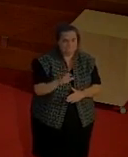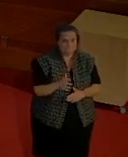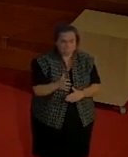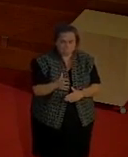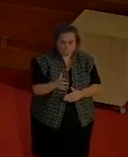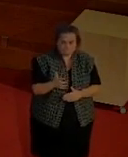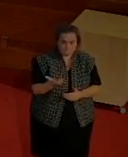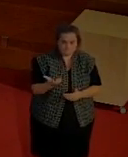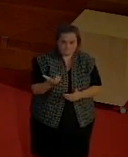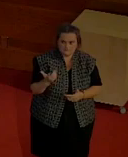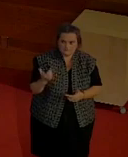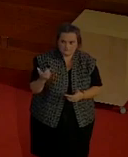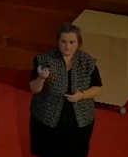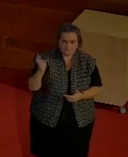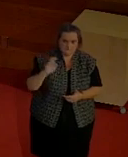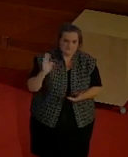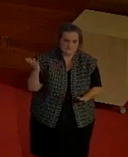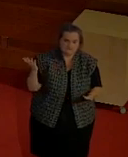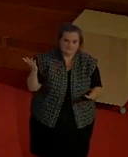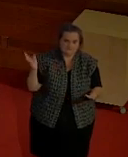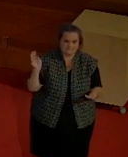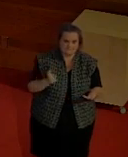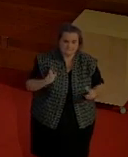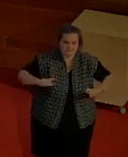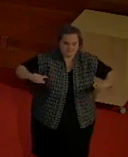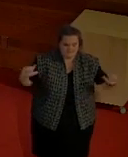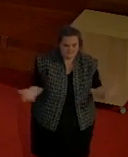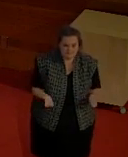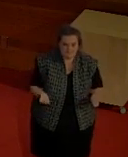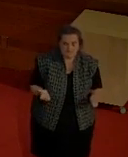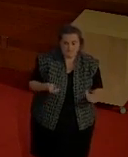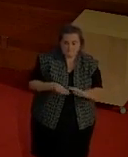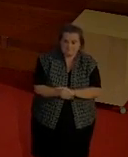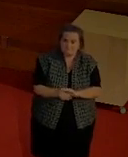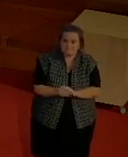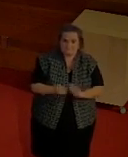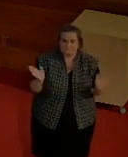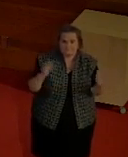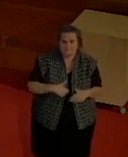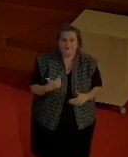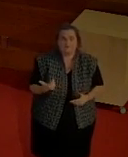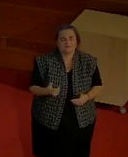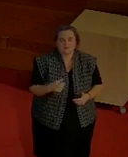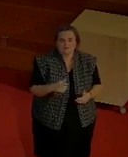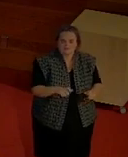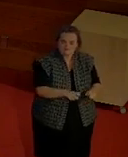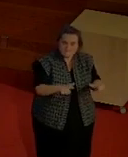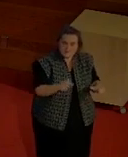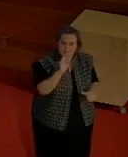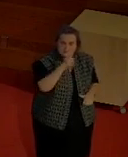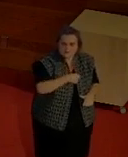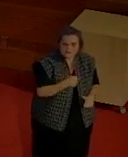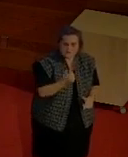detrás son oleadas demográficamente más reducidas que las de antes pues Sencillamente ese enaje cmi esto supone una mayor